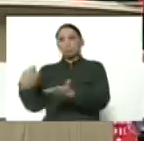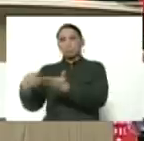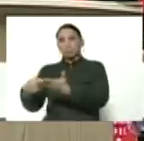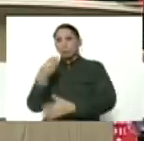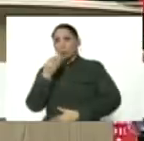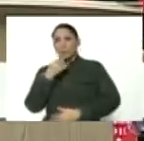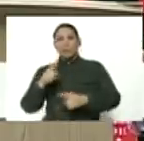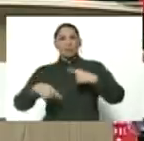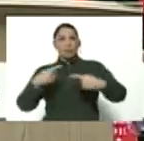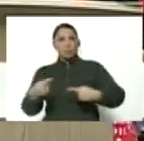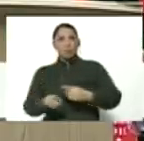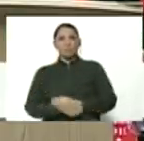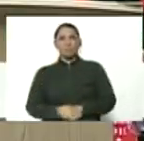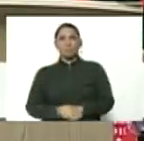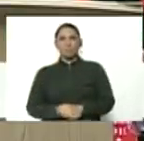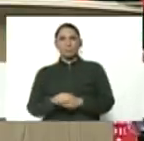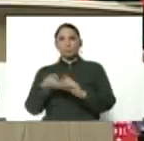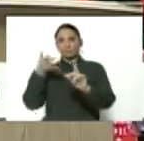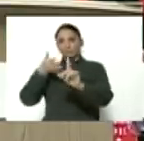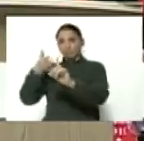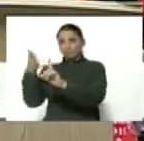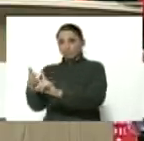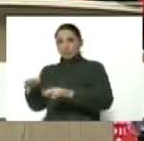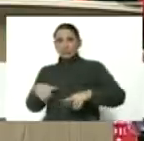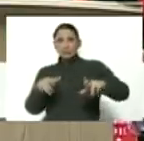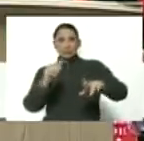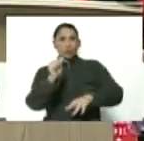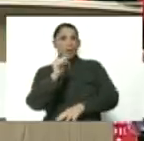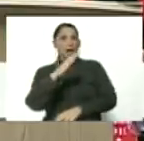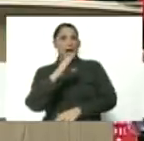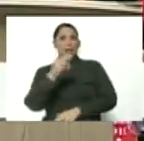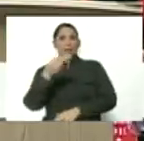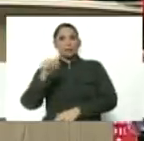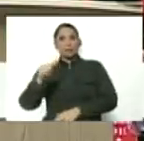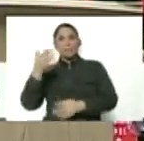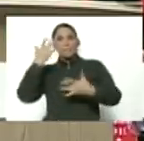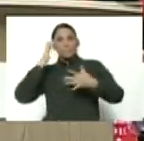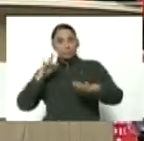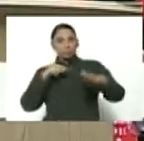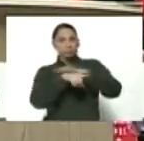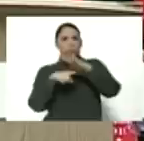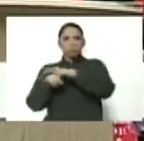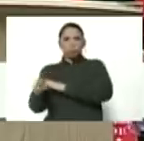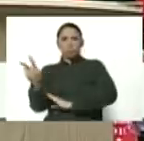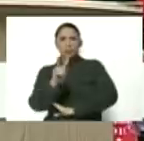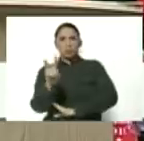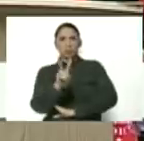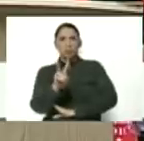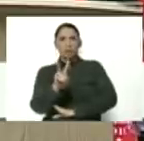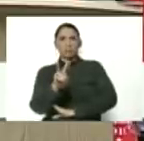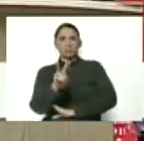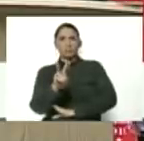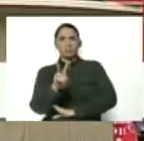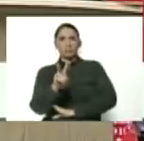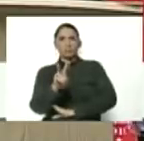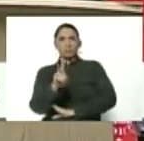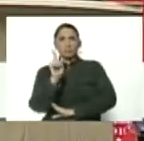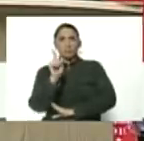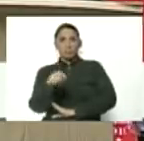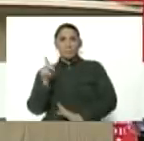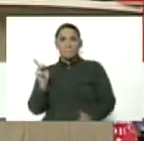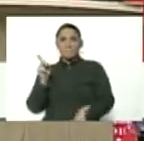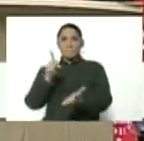que luego serían entrenados en Riohacha para tratar de incursionar en Venezuela, y la presencia de